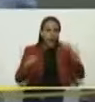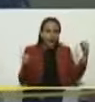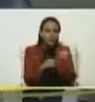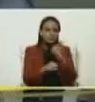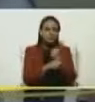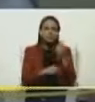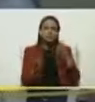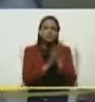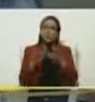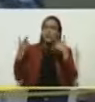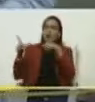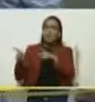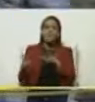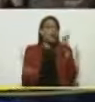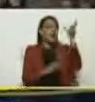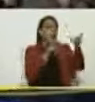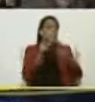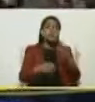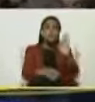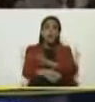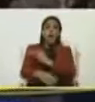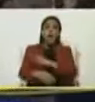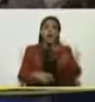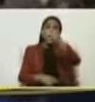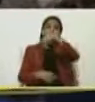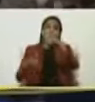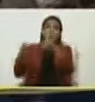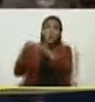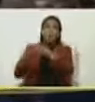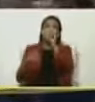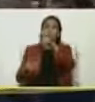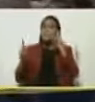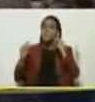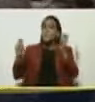Allá están los cantantes, Proyecto M.